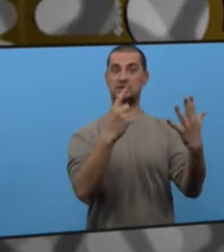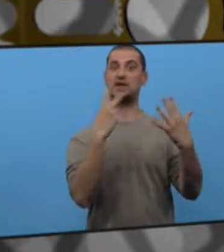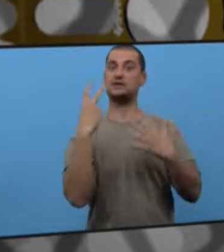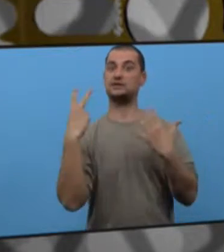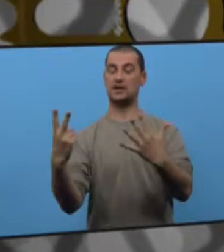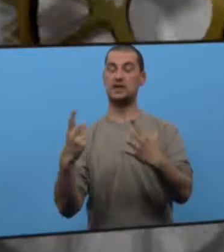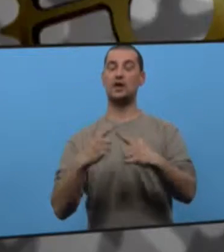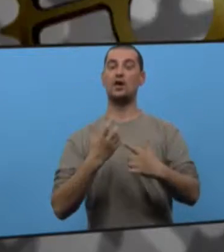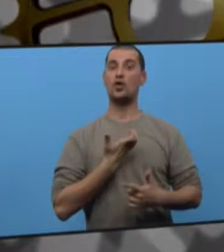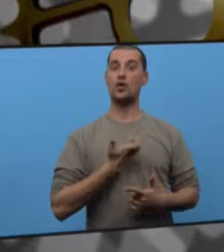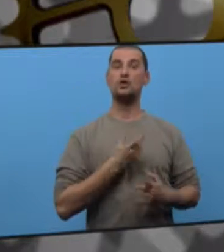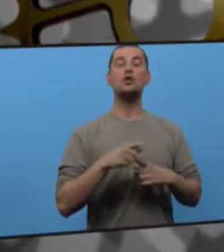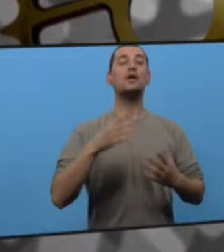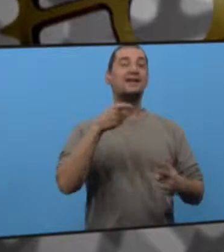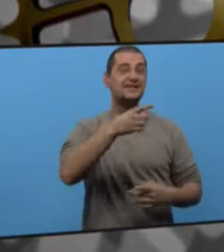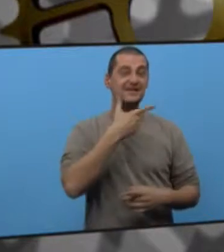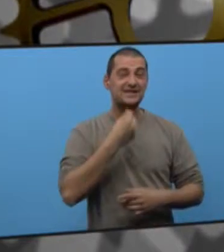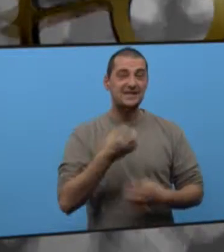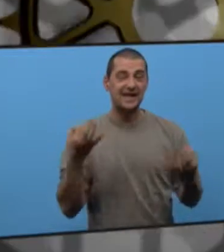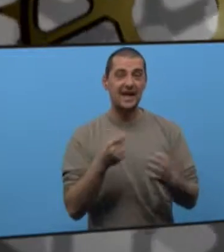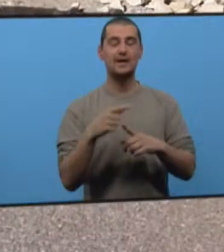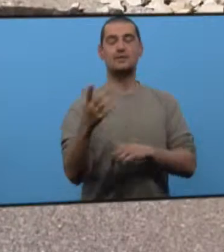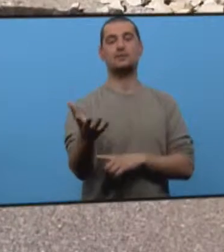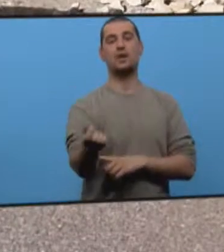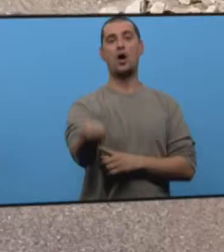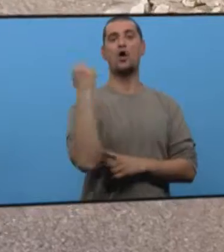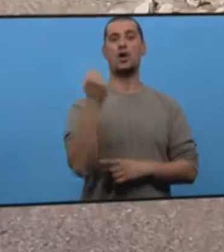que permitirá forrar 3 millóns de euros á Administración Provincial.